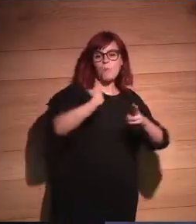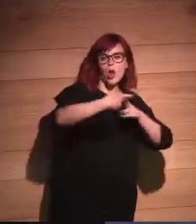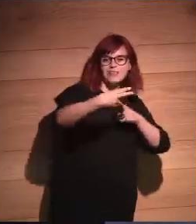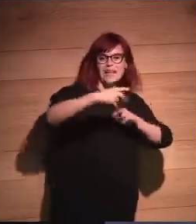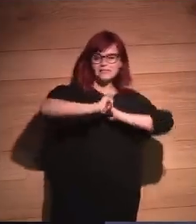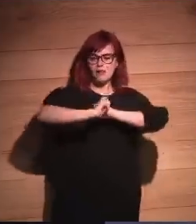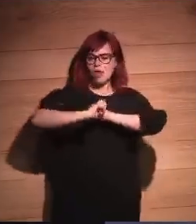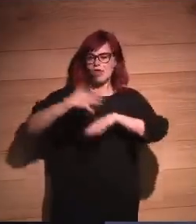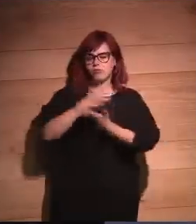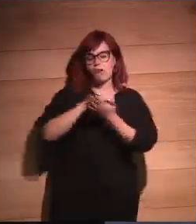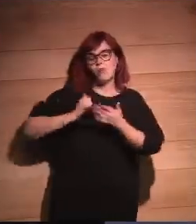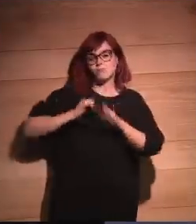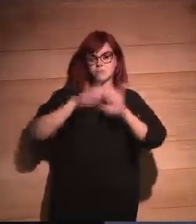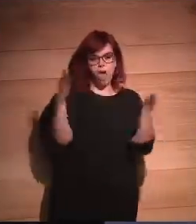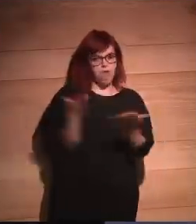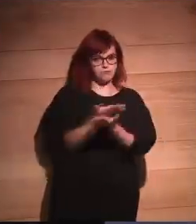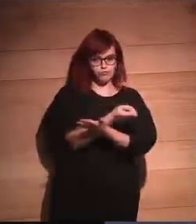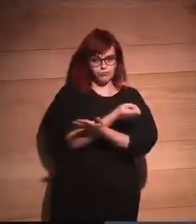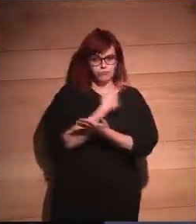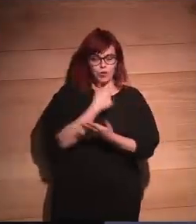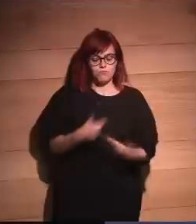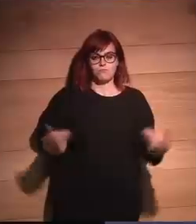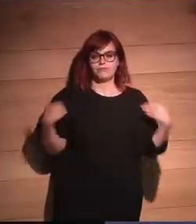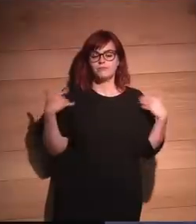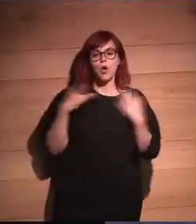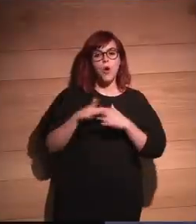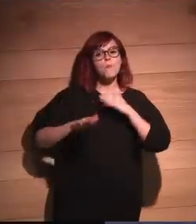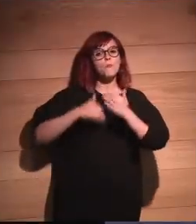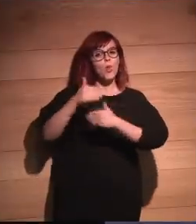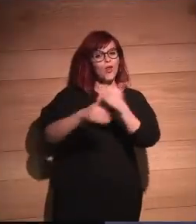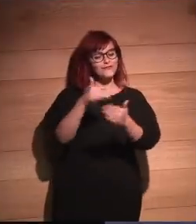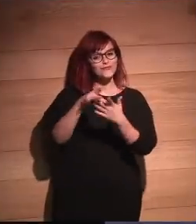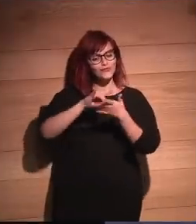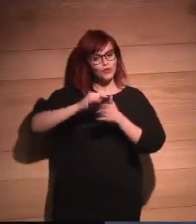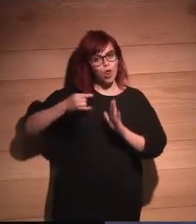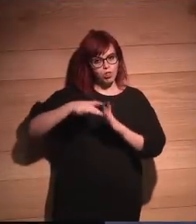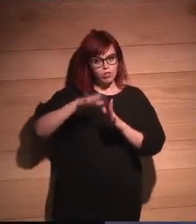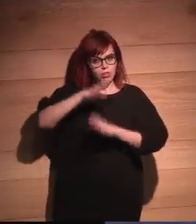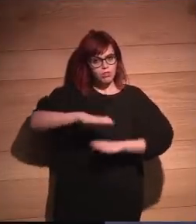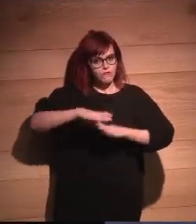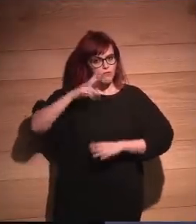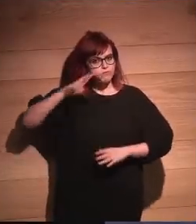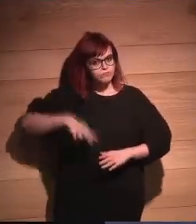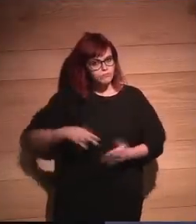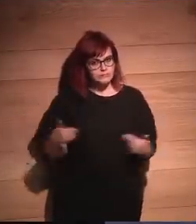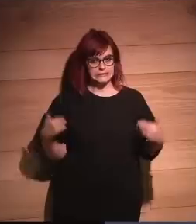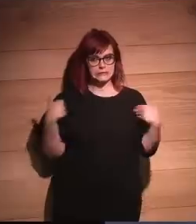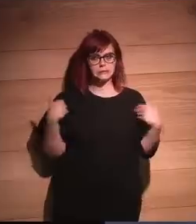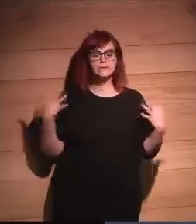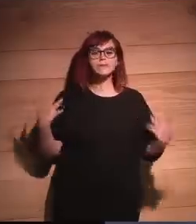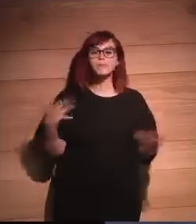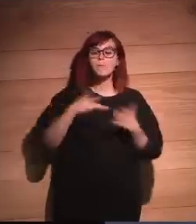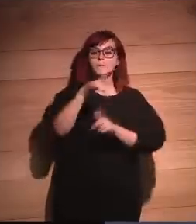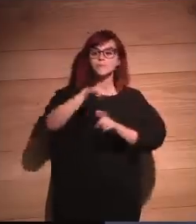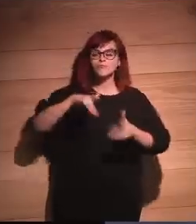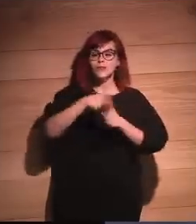escenario global que está dominado por el progreso tecnológico y científico, y que quienes